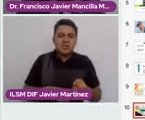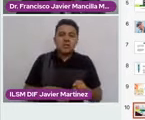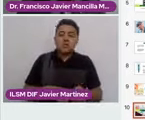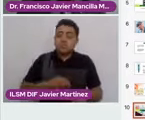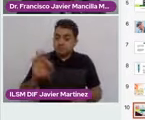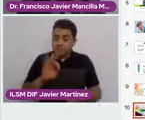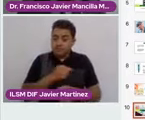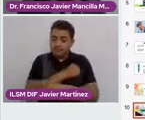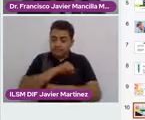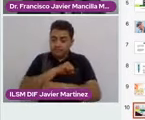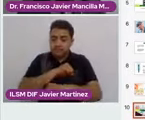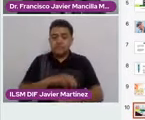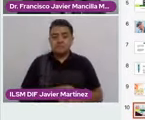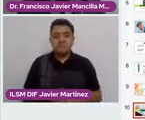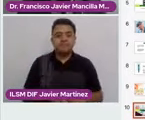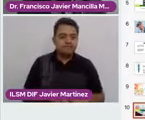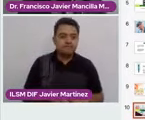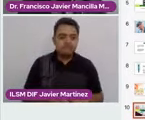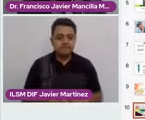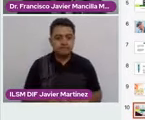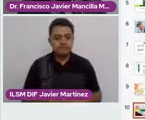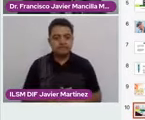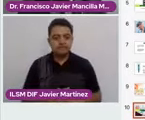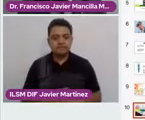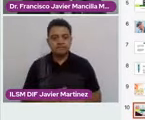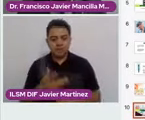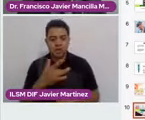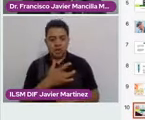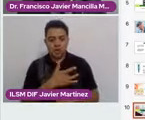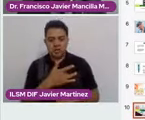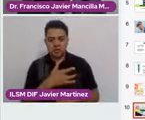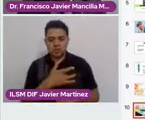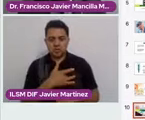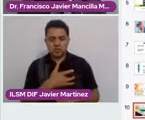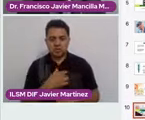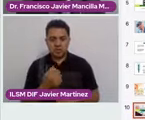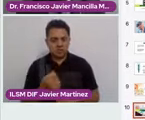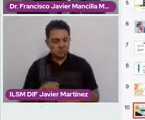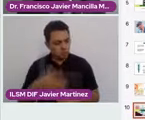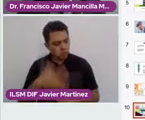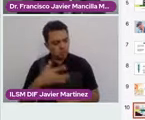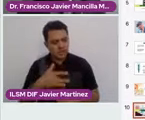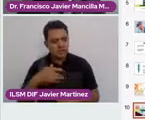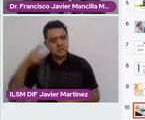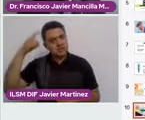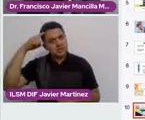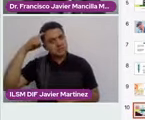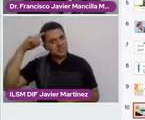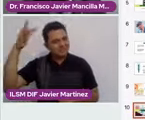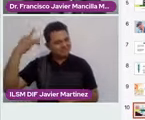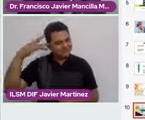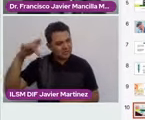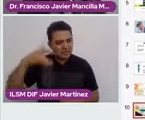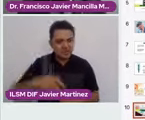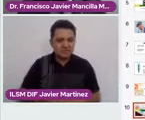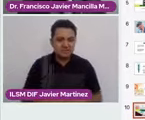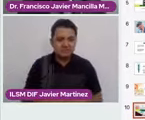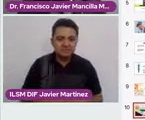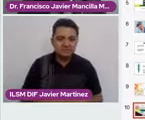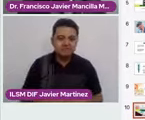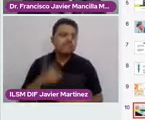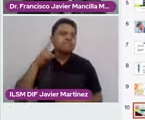o amanecí infartado, es zumbando. El corazón duele, la cabeza duele cuando se está infartando, ¿sí? Pero el